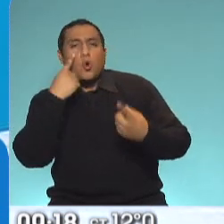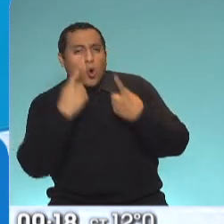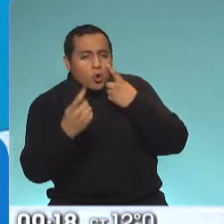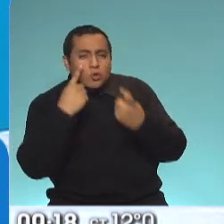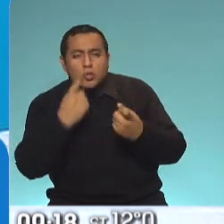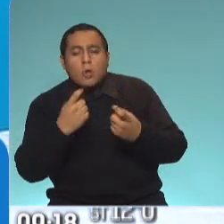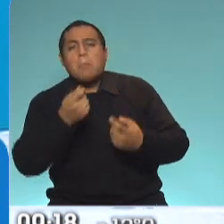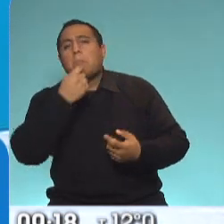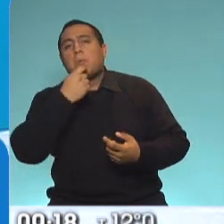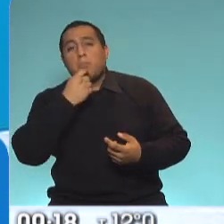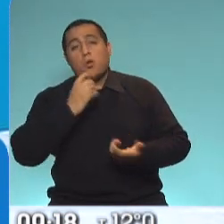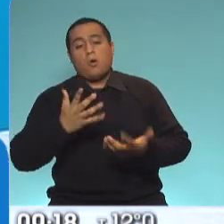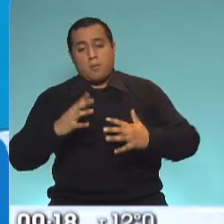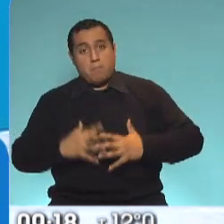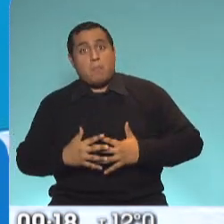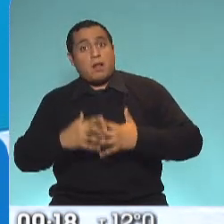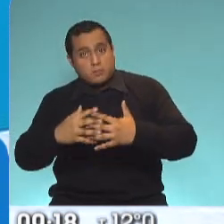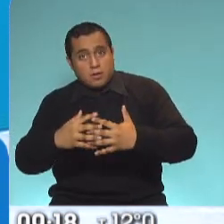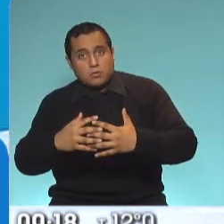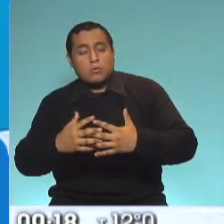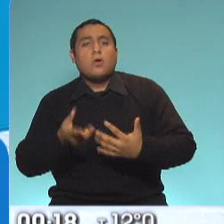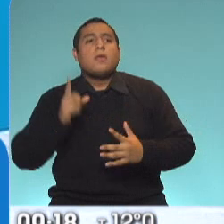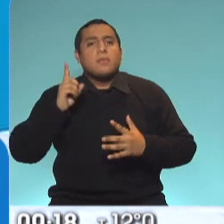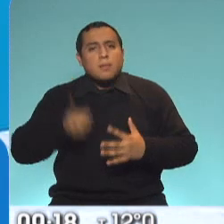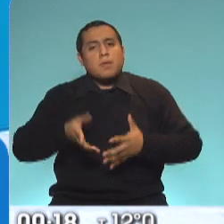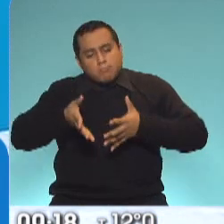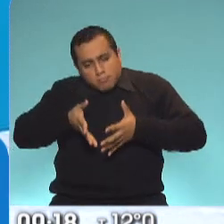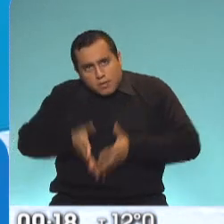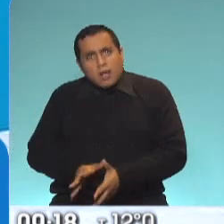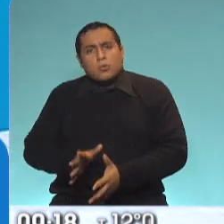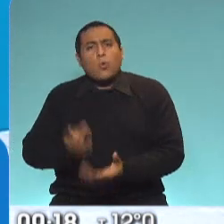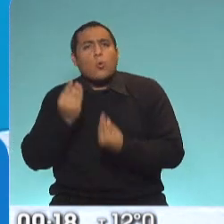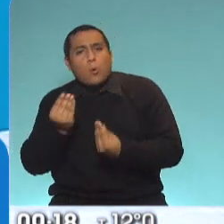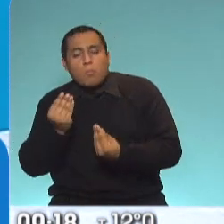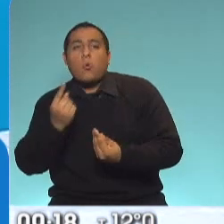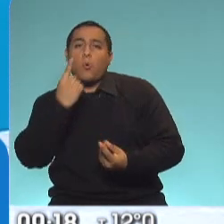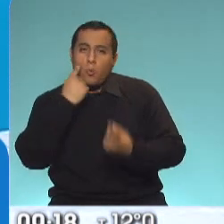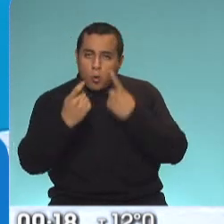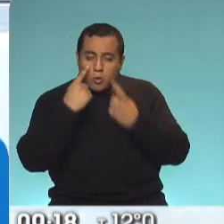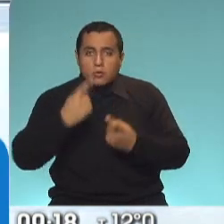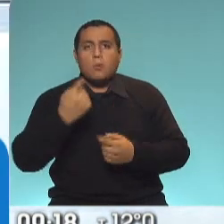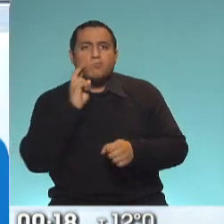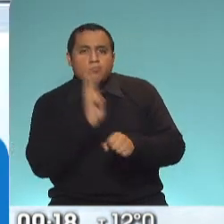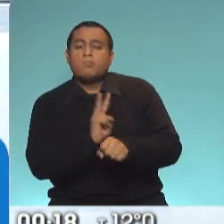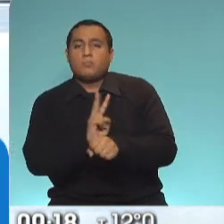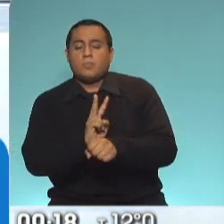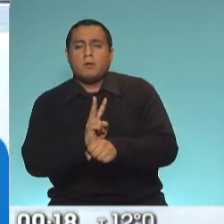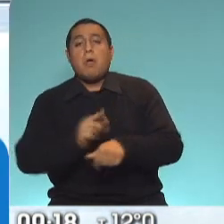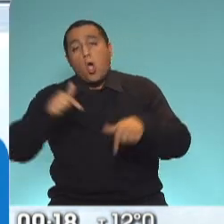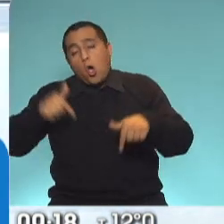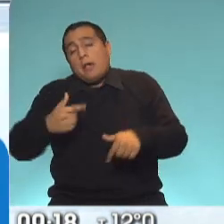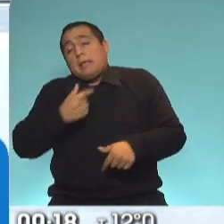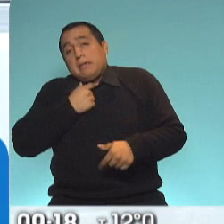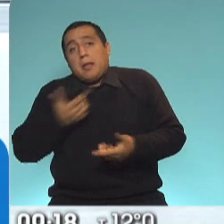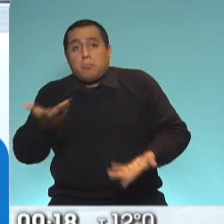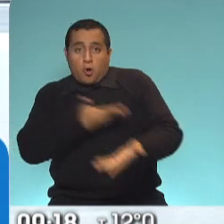del embarazo y también el parto. Entonces, hoy quisiera poder compartir